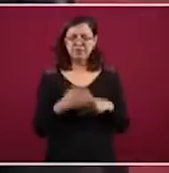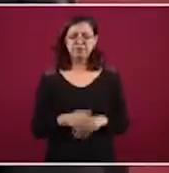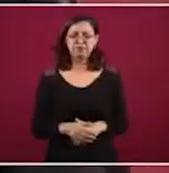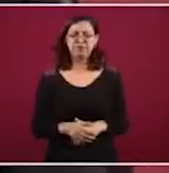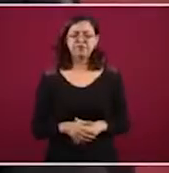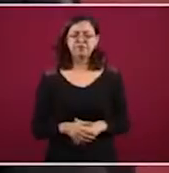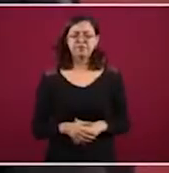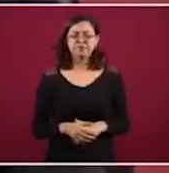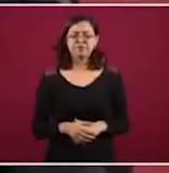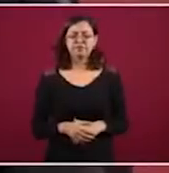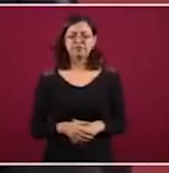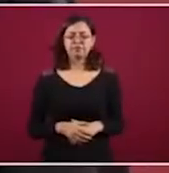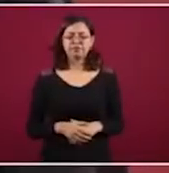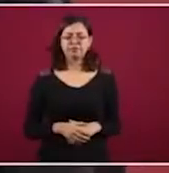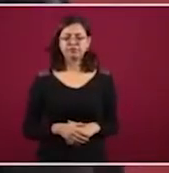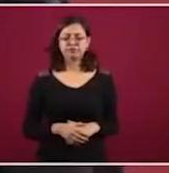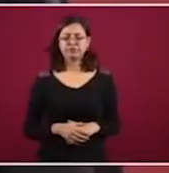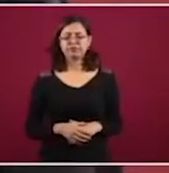Ellos